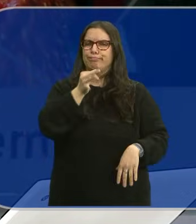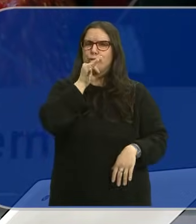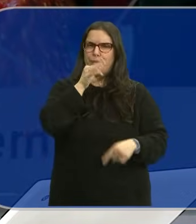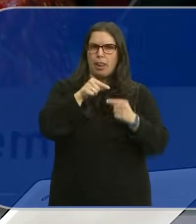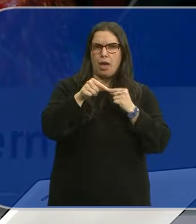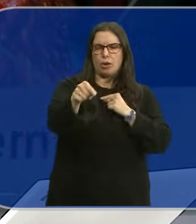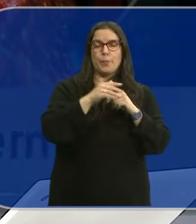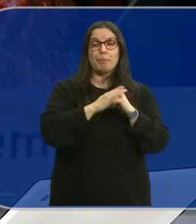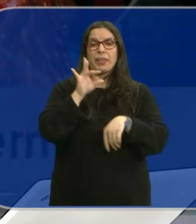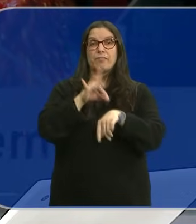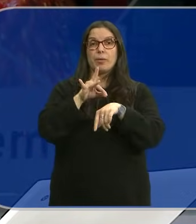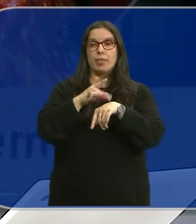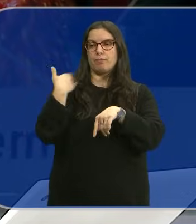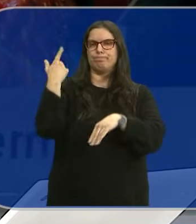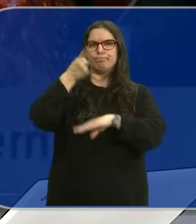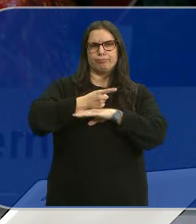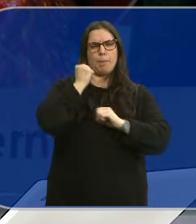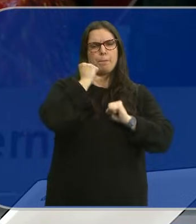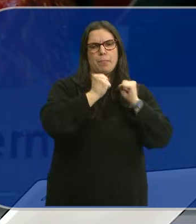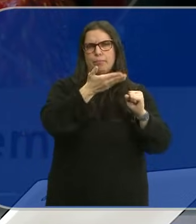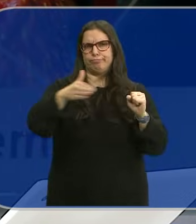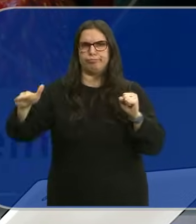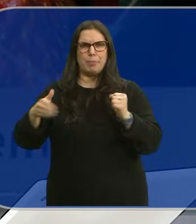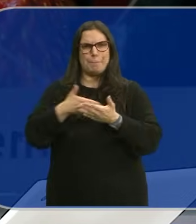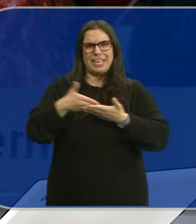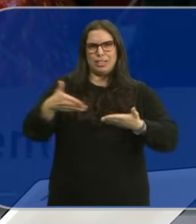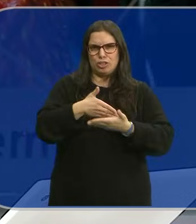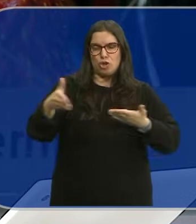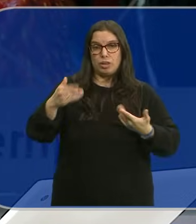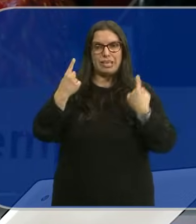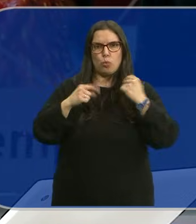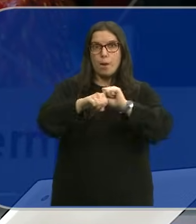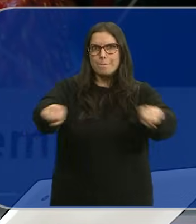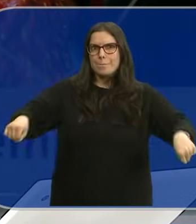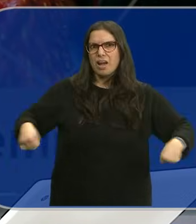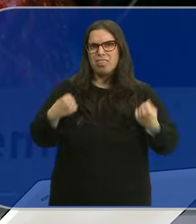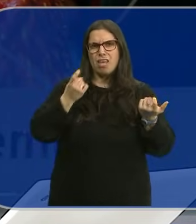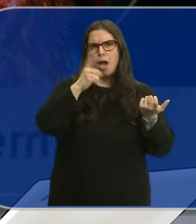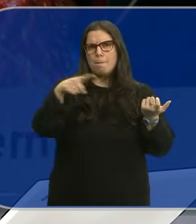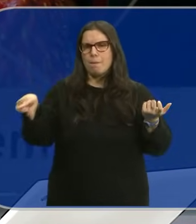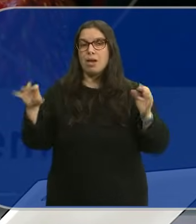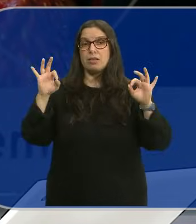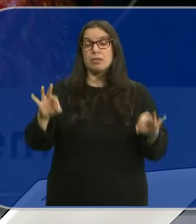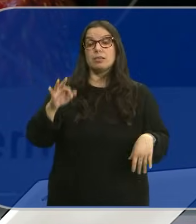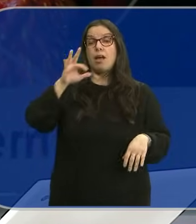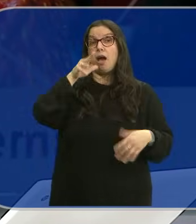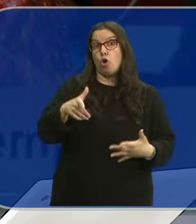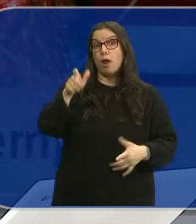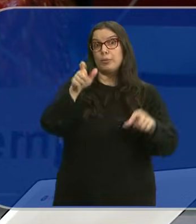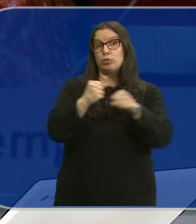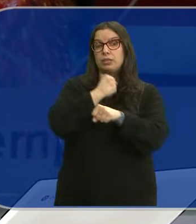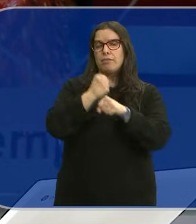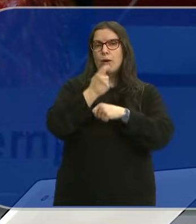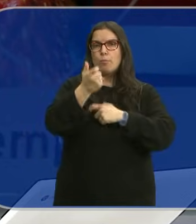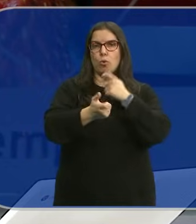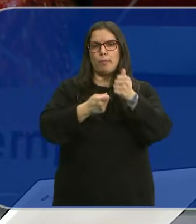para largo. La enfermedad obligó a sacrificar a millones de aves y dejó granjas vacías durante meses. Hoy los avicultores vuelven